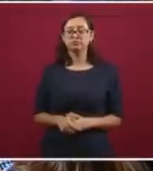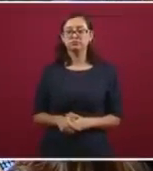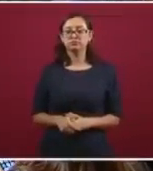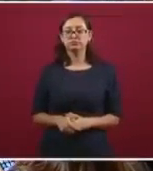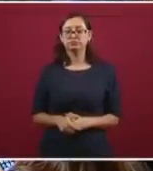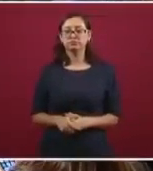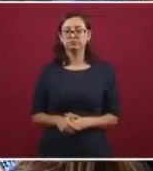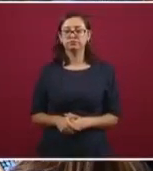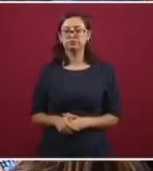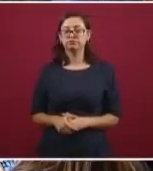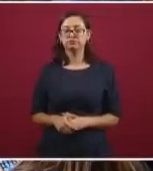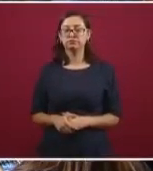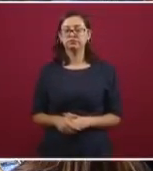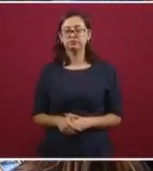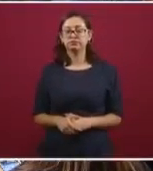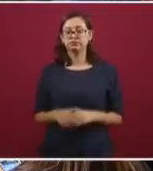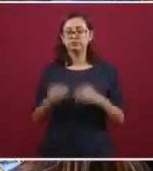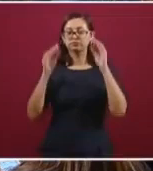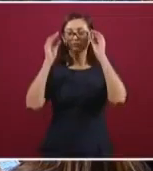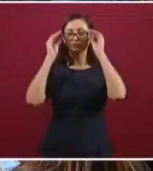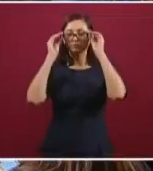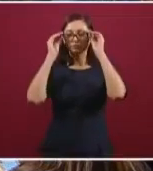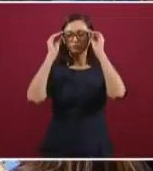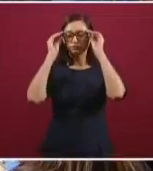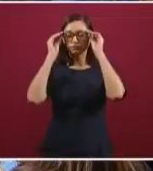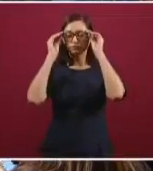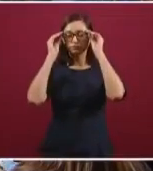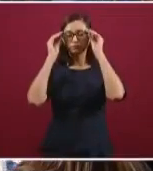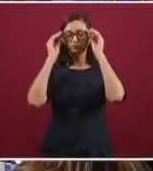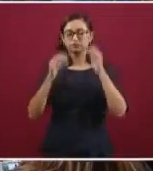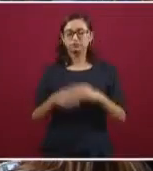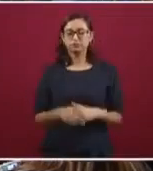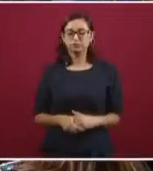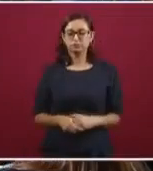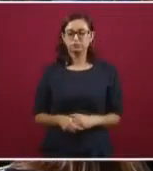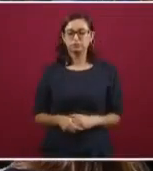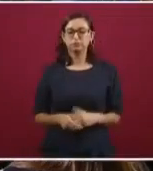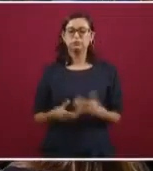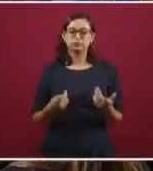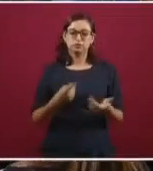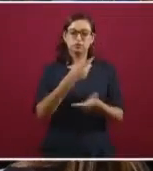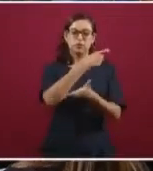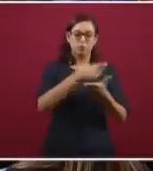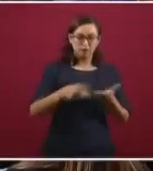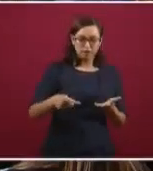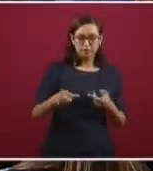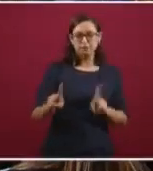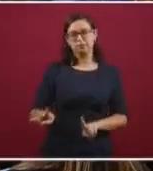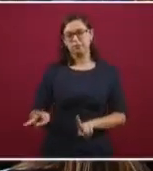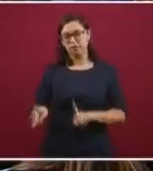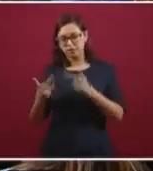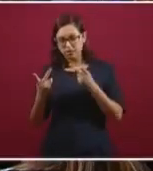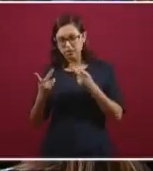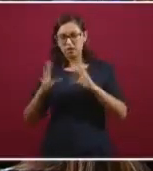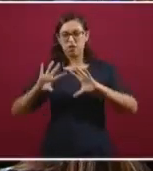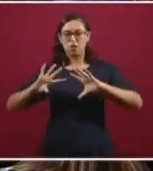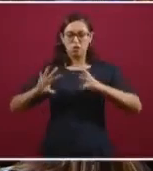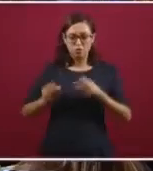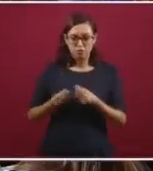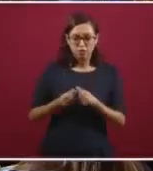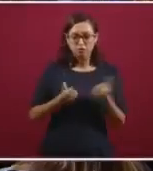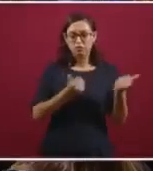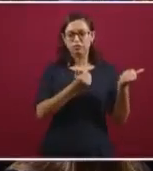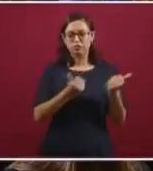aquí los ven adquiridas, lo que se ha comercializado, el total, lo que